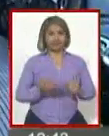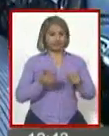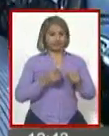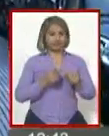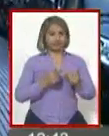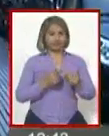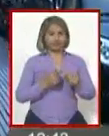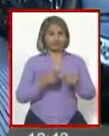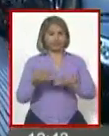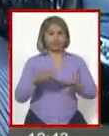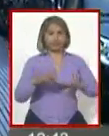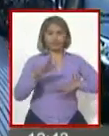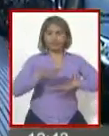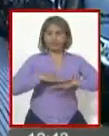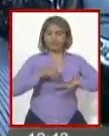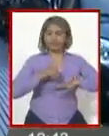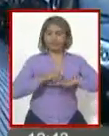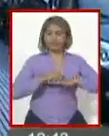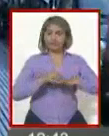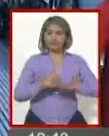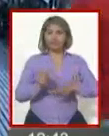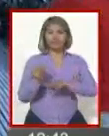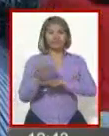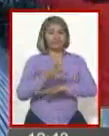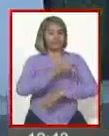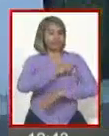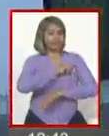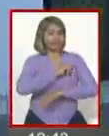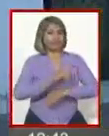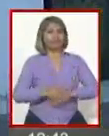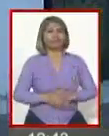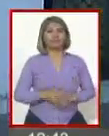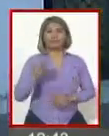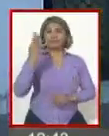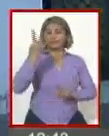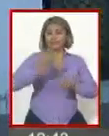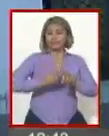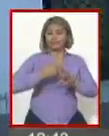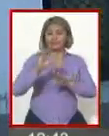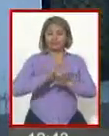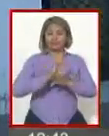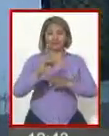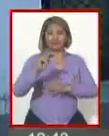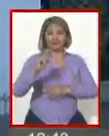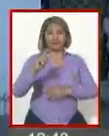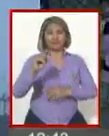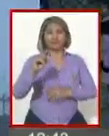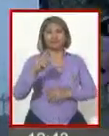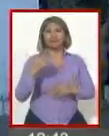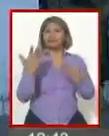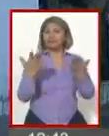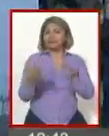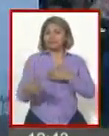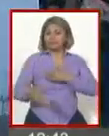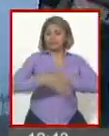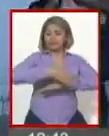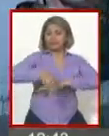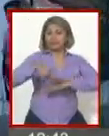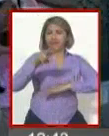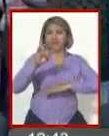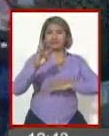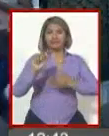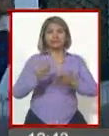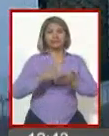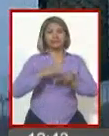primero que ella hizo, es llamarme, y yo puse en conocimiento a la policía. Hace 4 meses que funciona la notaría de fe pública, que se encuentra ubicada en la calle